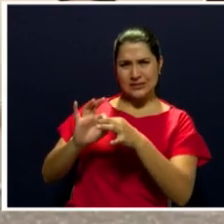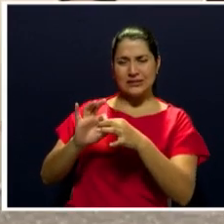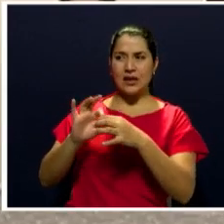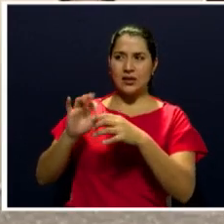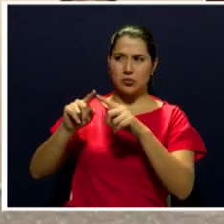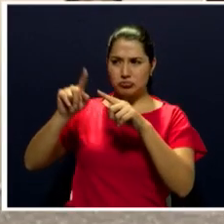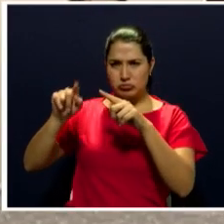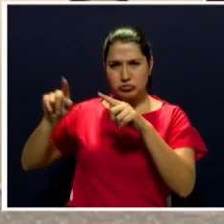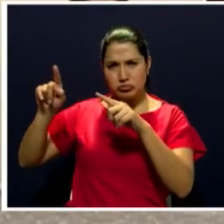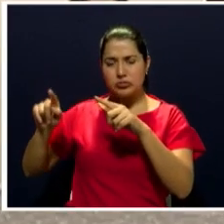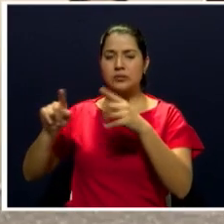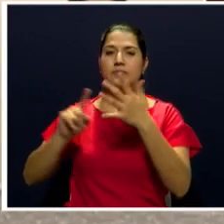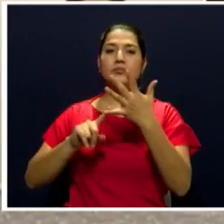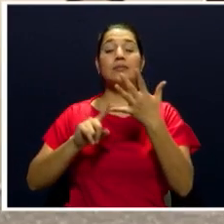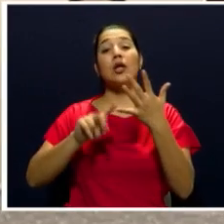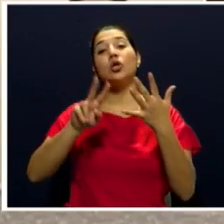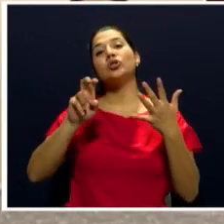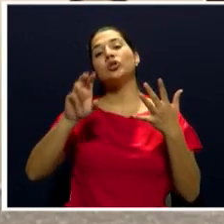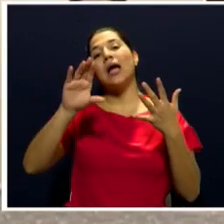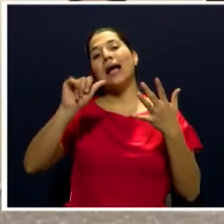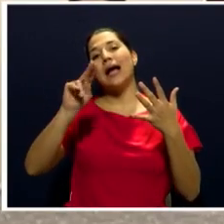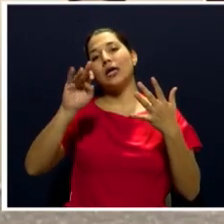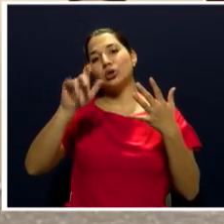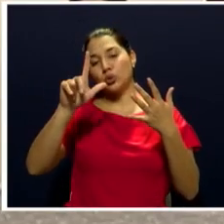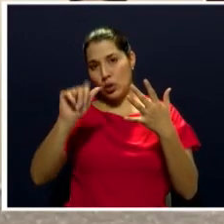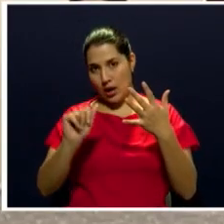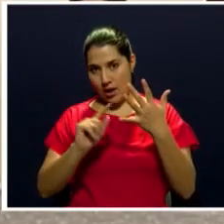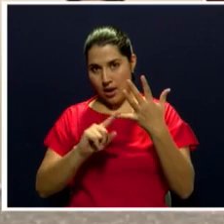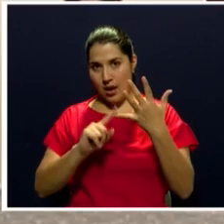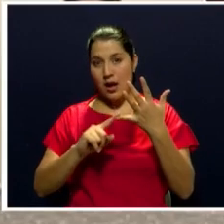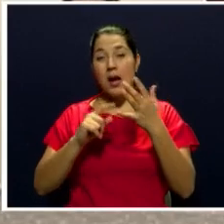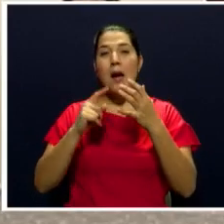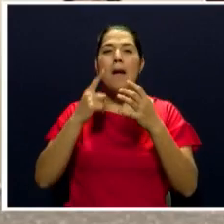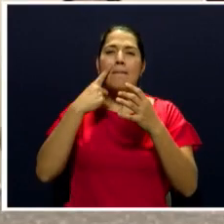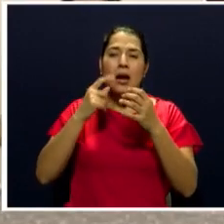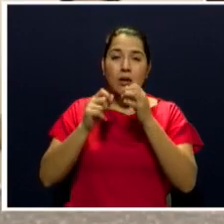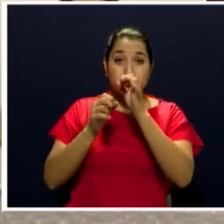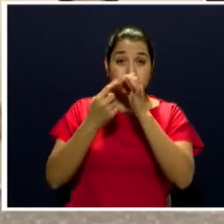unidades de cánula de alto flujo para ayudar a los pacientes a respirar,